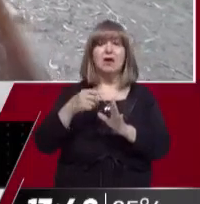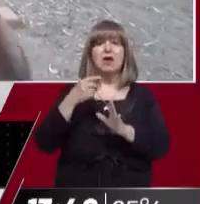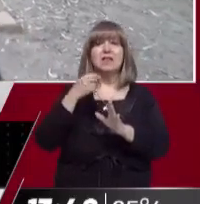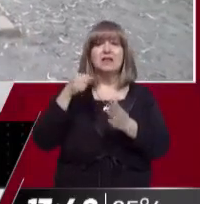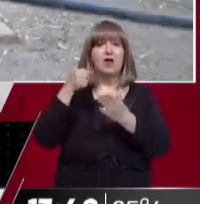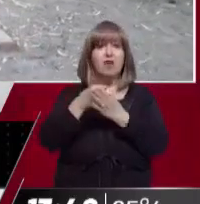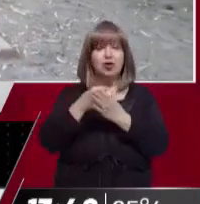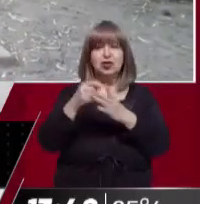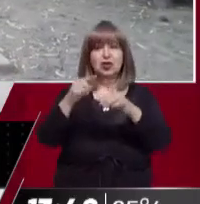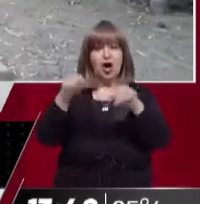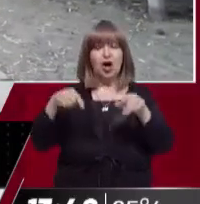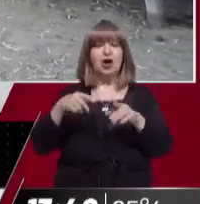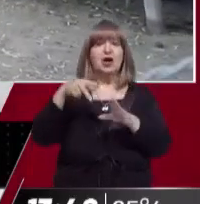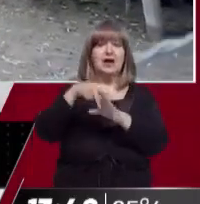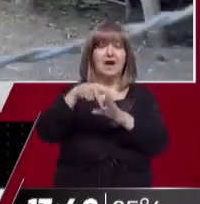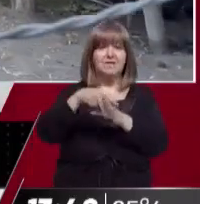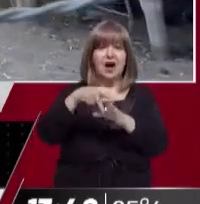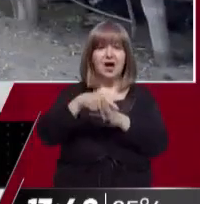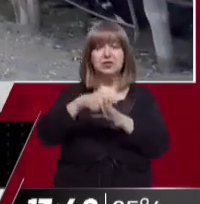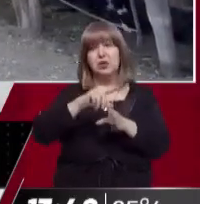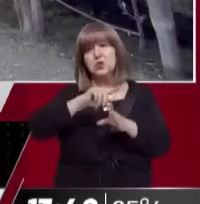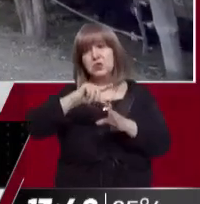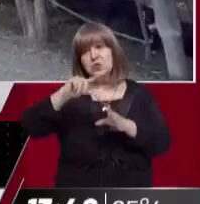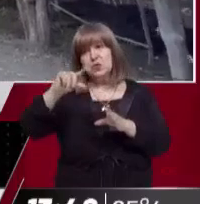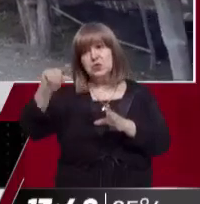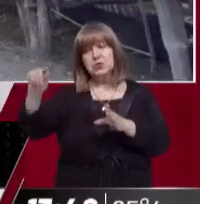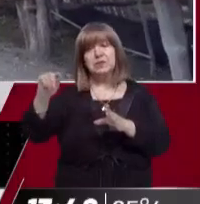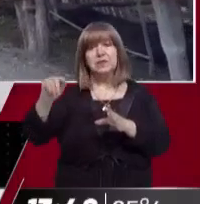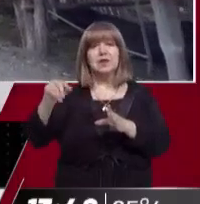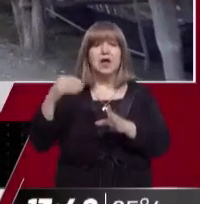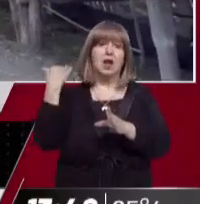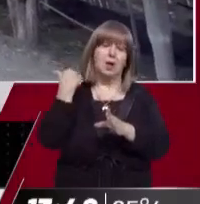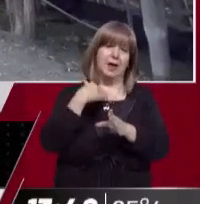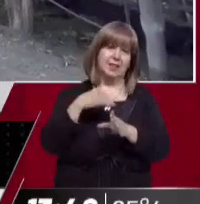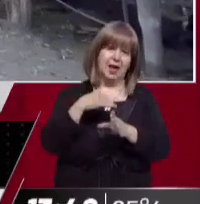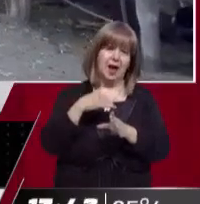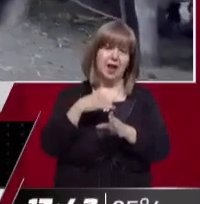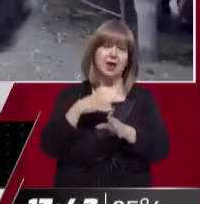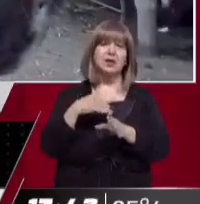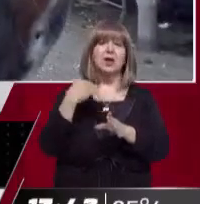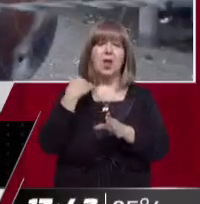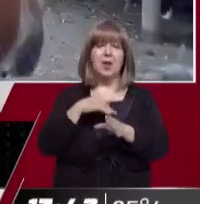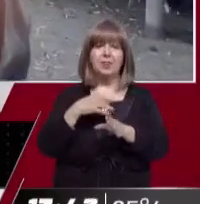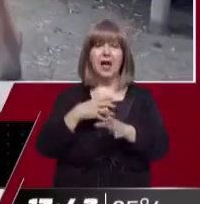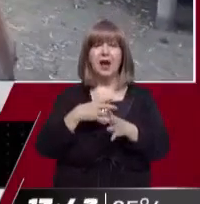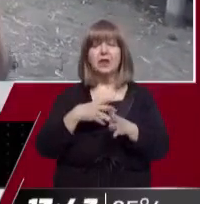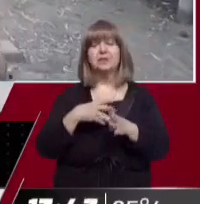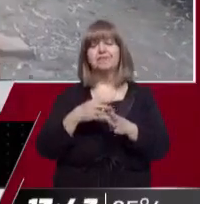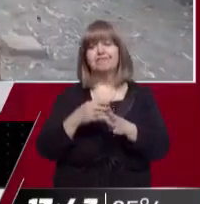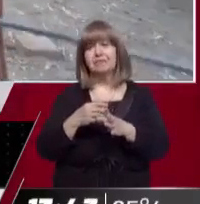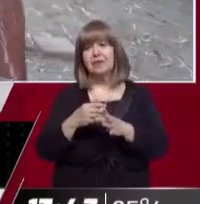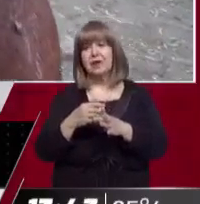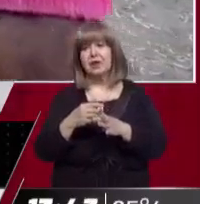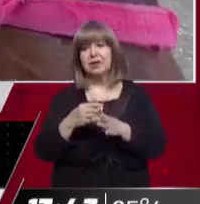el fondo del lote y lo llevaron otra vez hacia la lateral sur de la ruta nacional 7, donde también